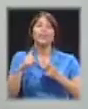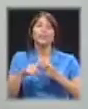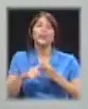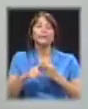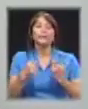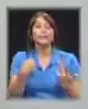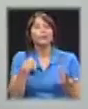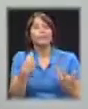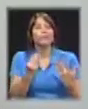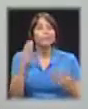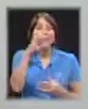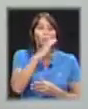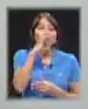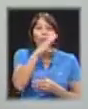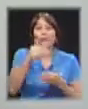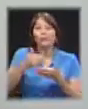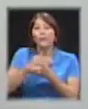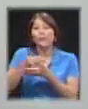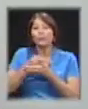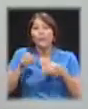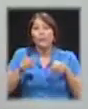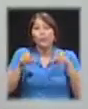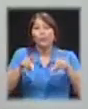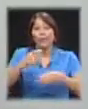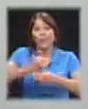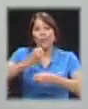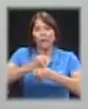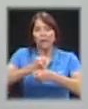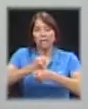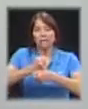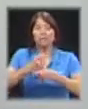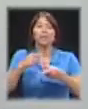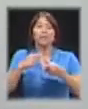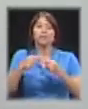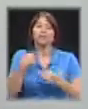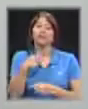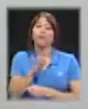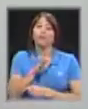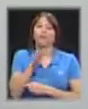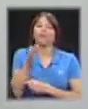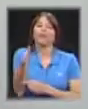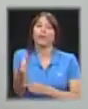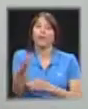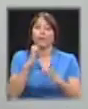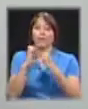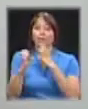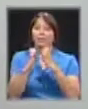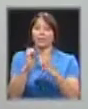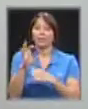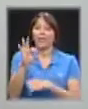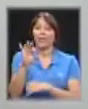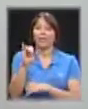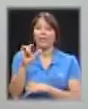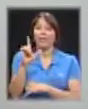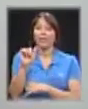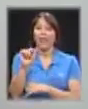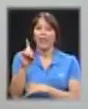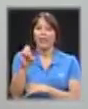buscando nuevos horizontes laborales y fui a una entrevista a Filadelfia y entraba al